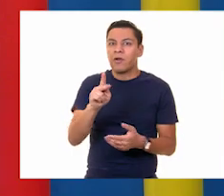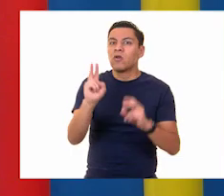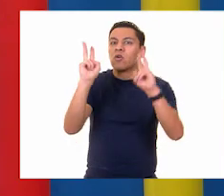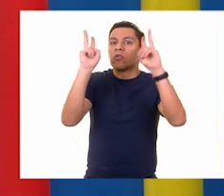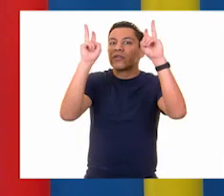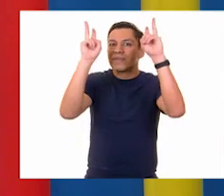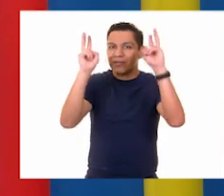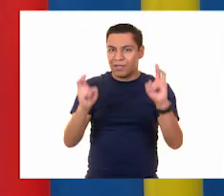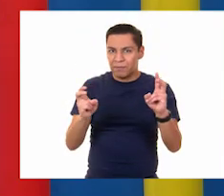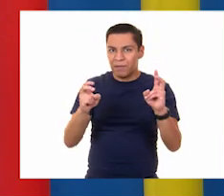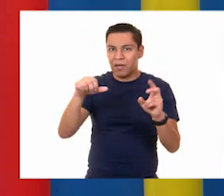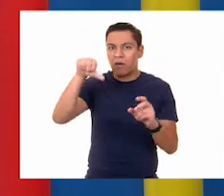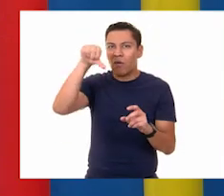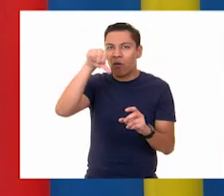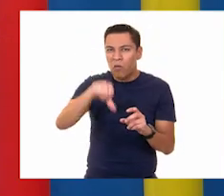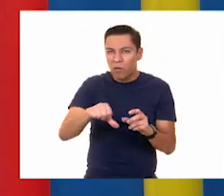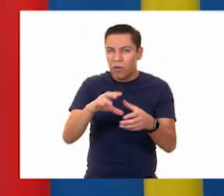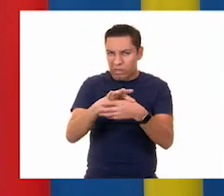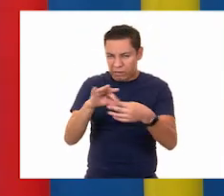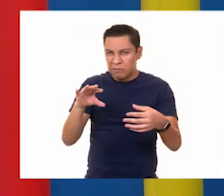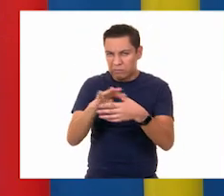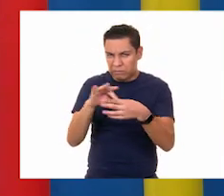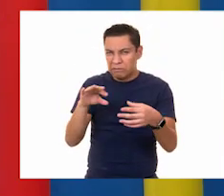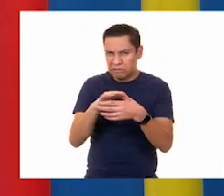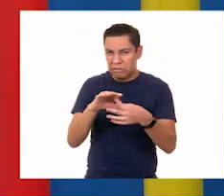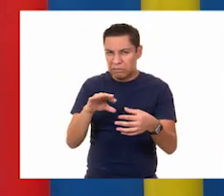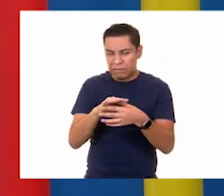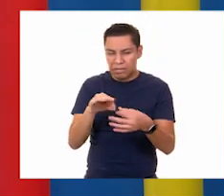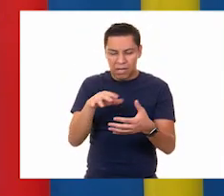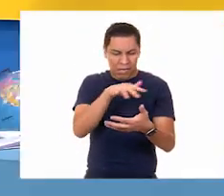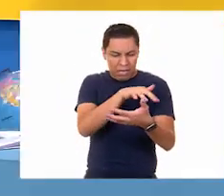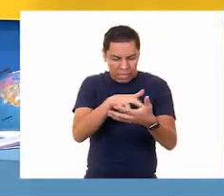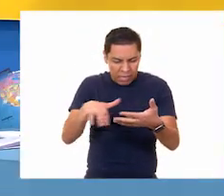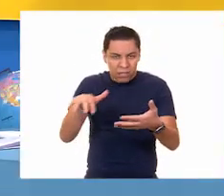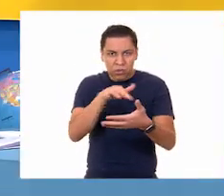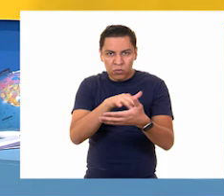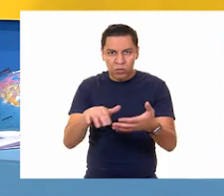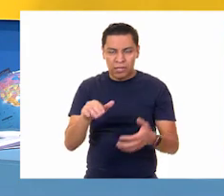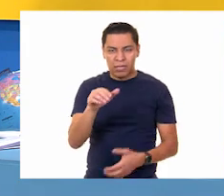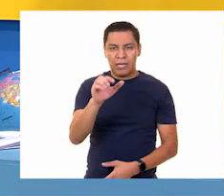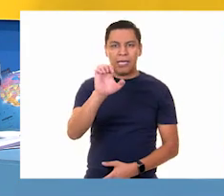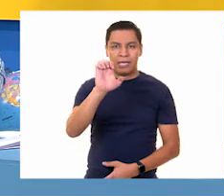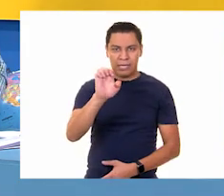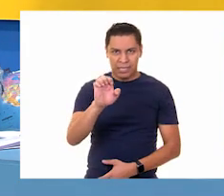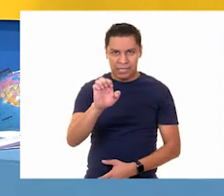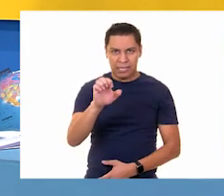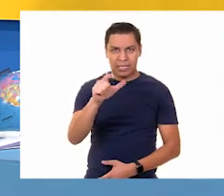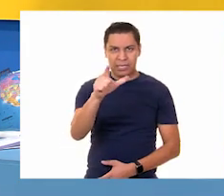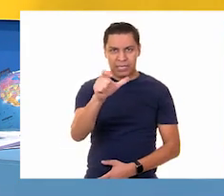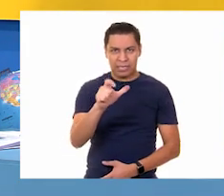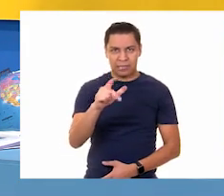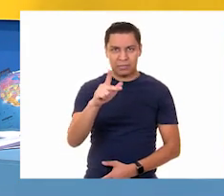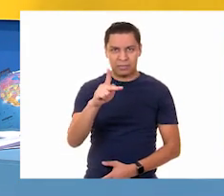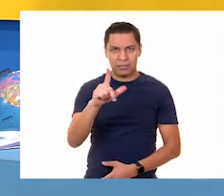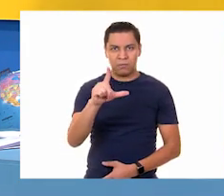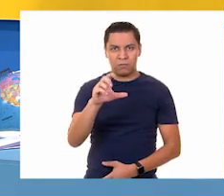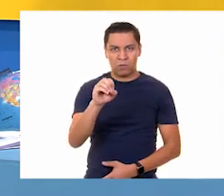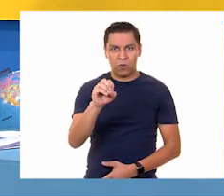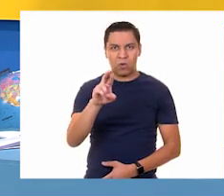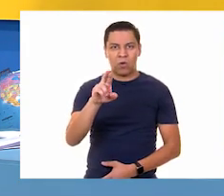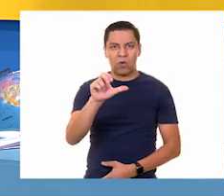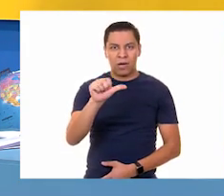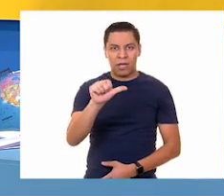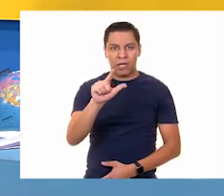profesor. ¿Lectura exploratoria? ¿A qué se refiere con eso? Es una modalidad de lectura que ya hemos realizado en